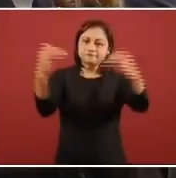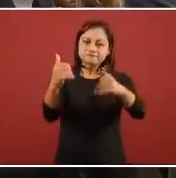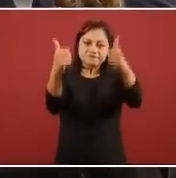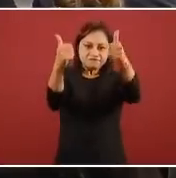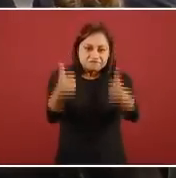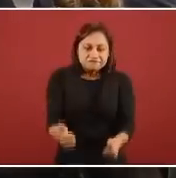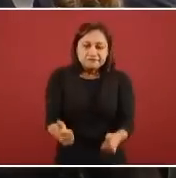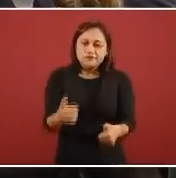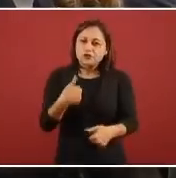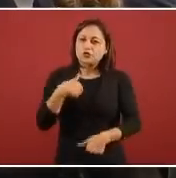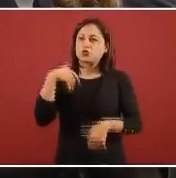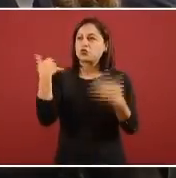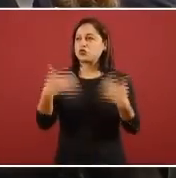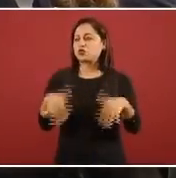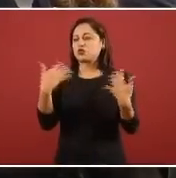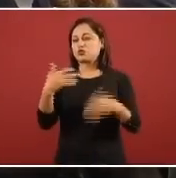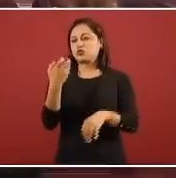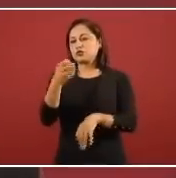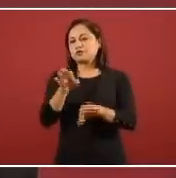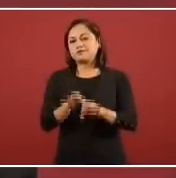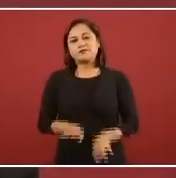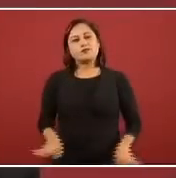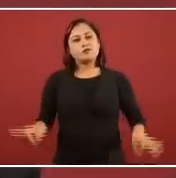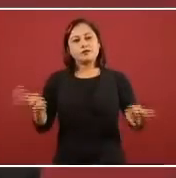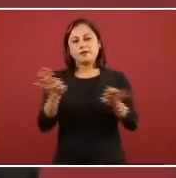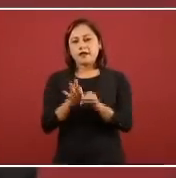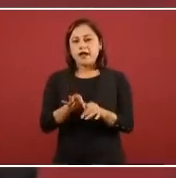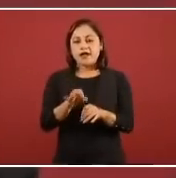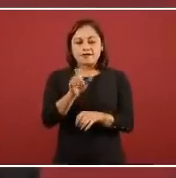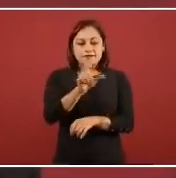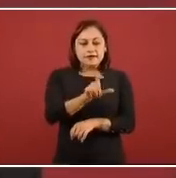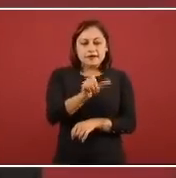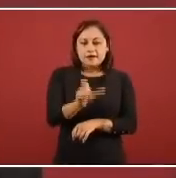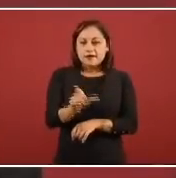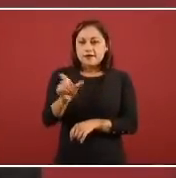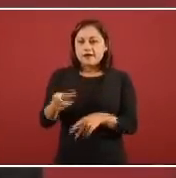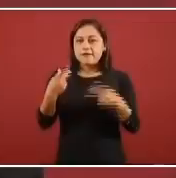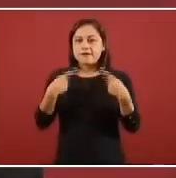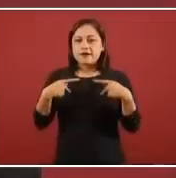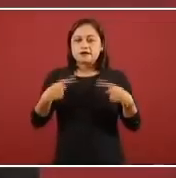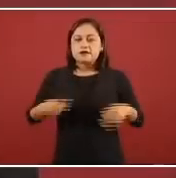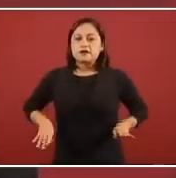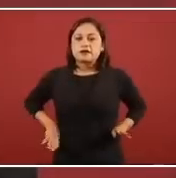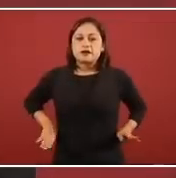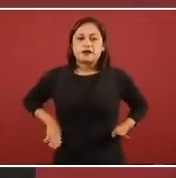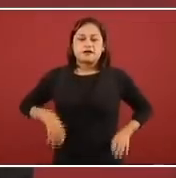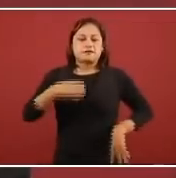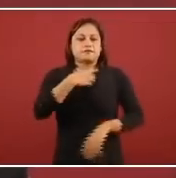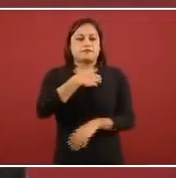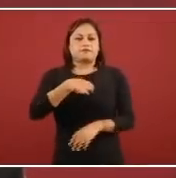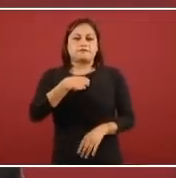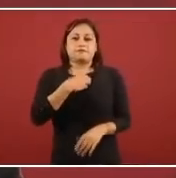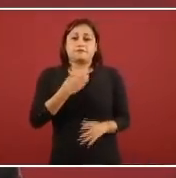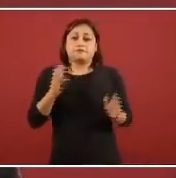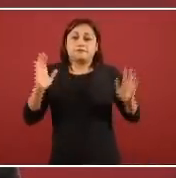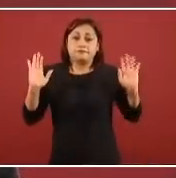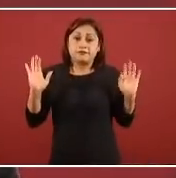importante, el entusiasmo de la gente. Y en esencia le dediqué el informe al pueblo.